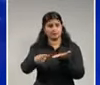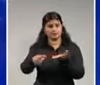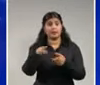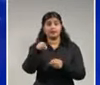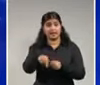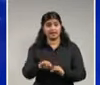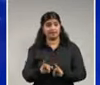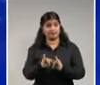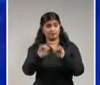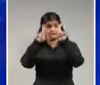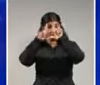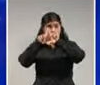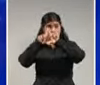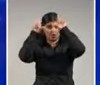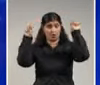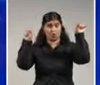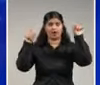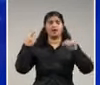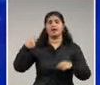ver, 4 provincias sin